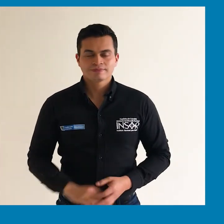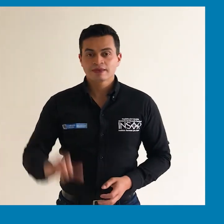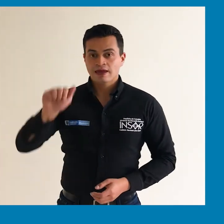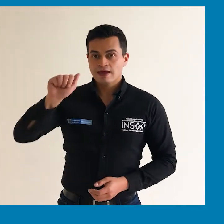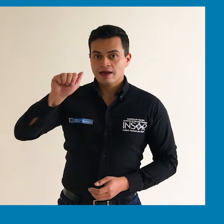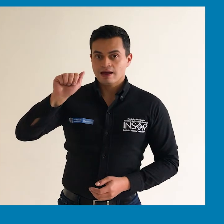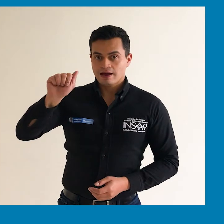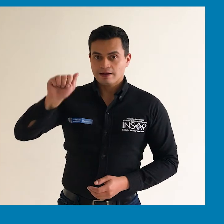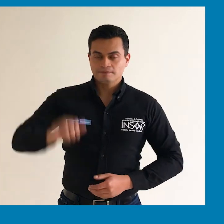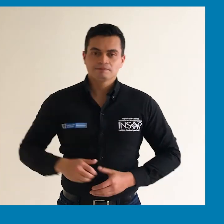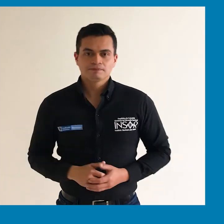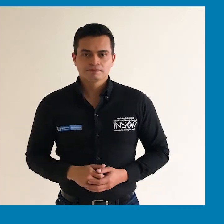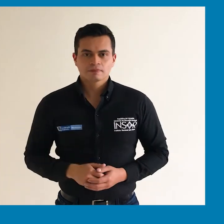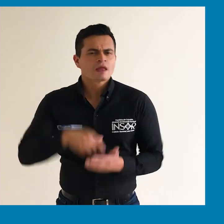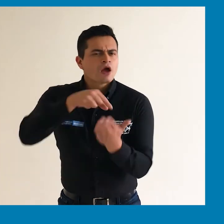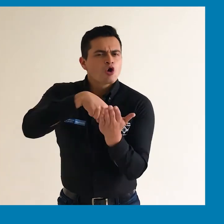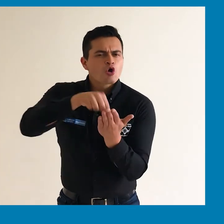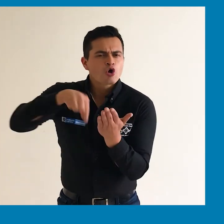A.